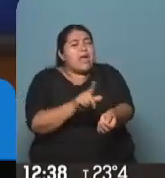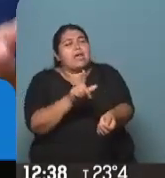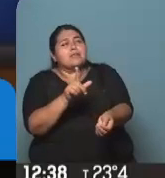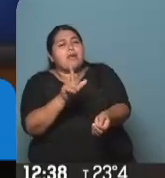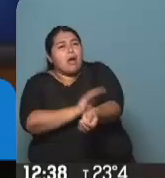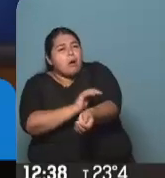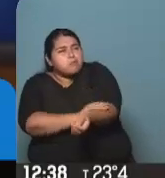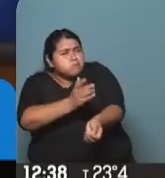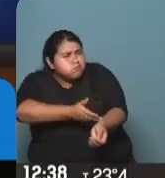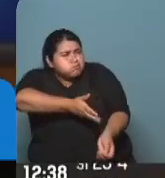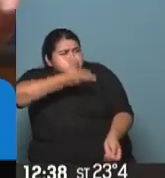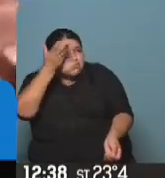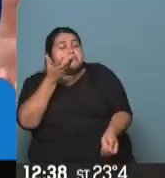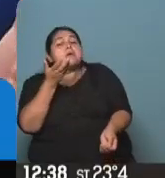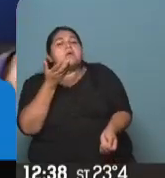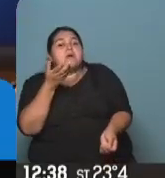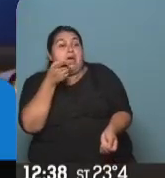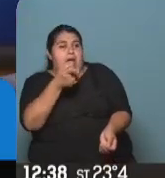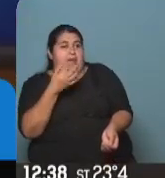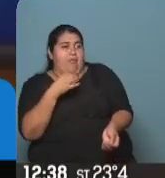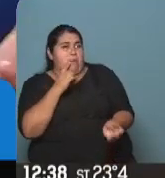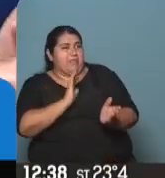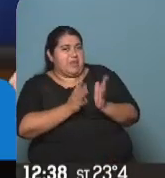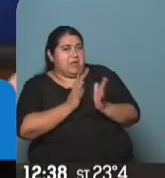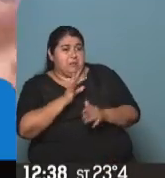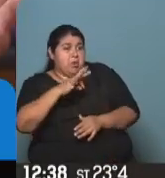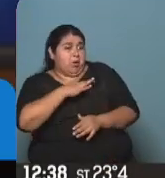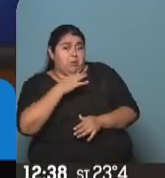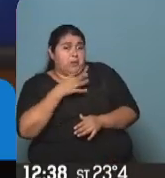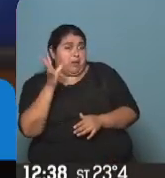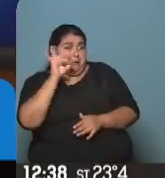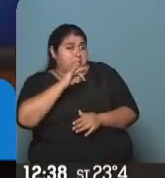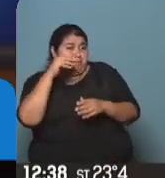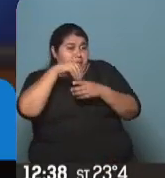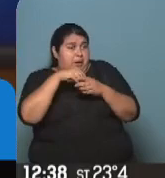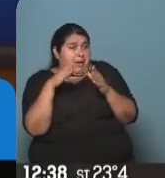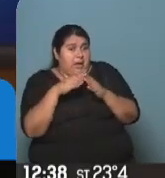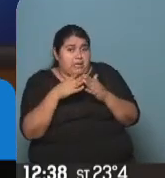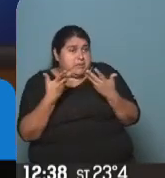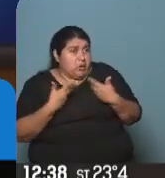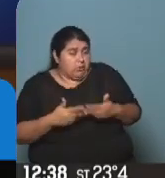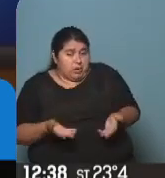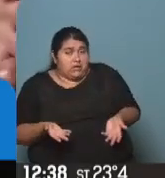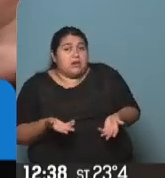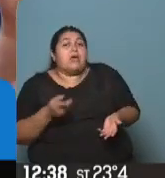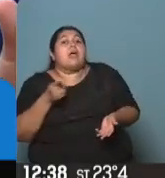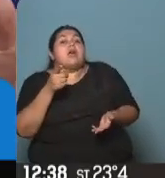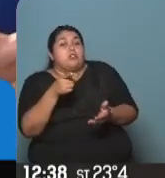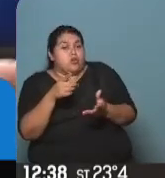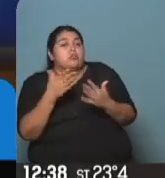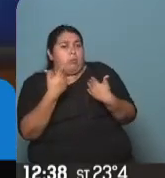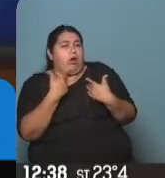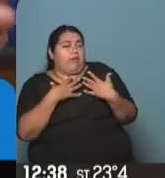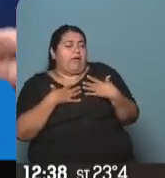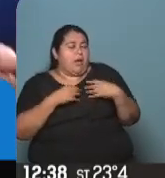Cualquier persona que tiene diabetes o hipertensión tiene un tratamiento y vive su vida cotidiana en la medida en que estén garantizados esos tratamientos. Ahora, puede tener una descompensación,